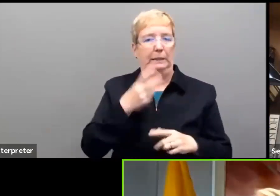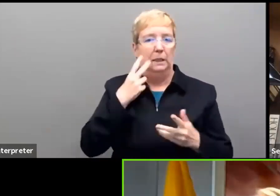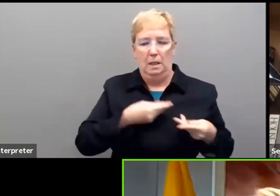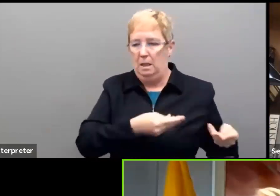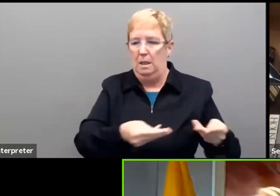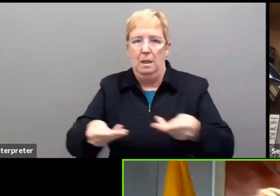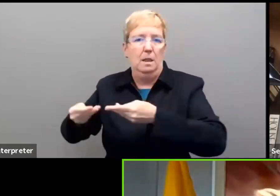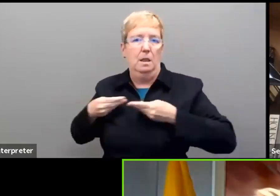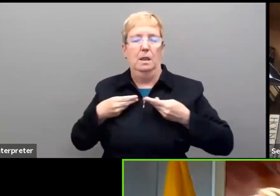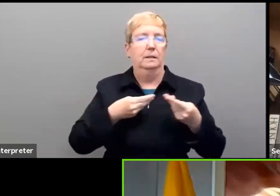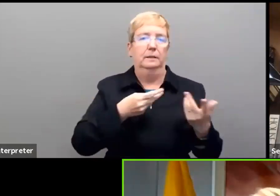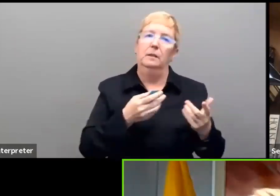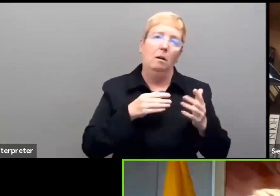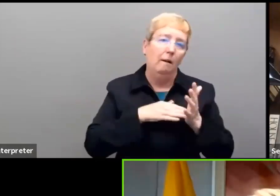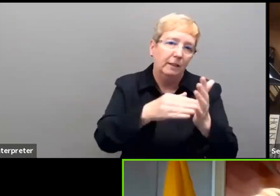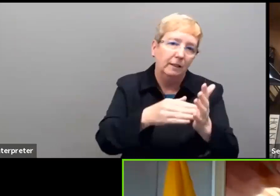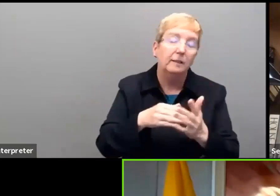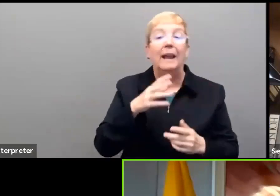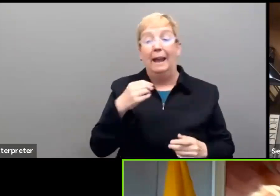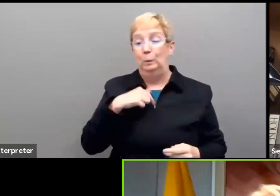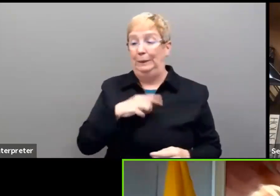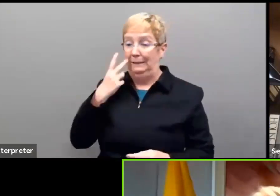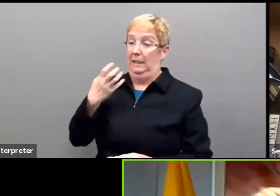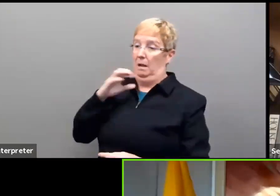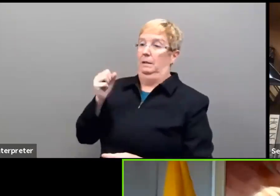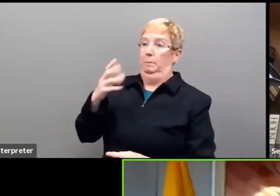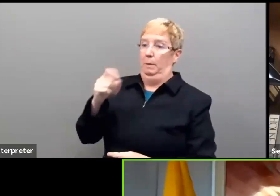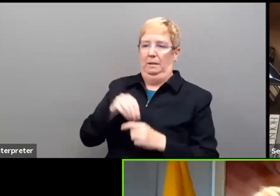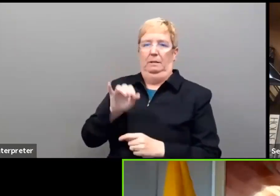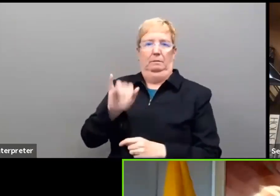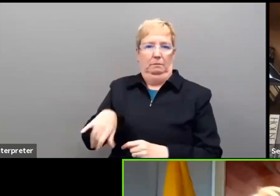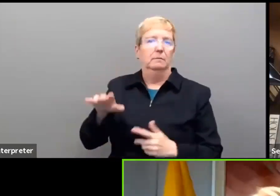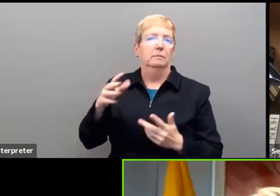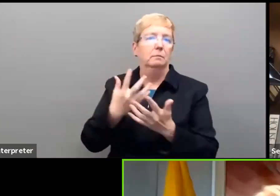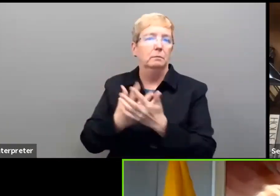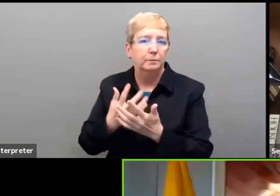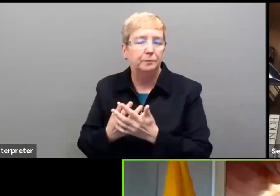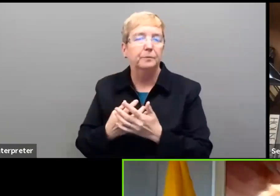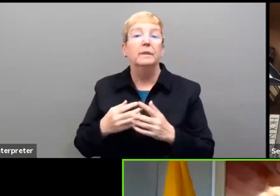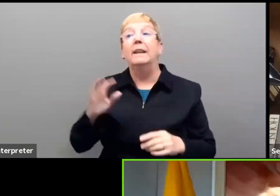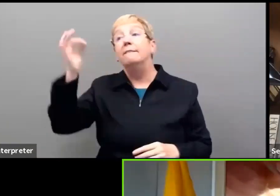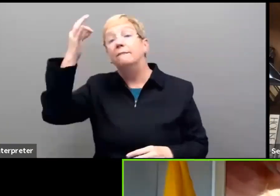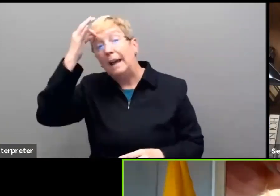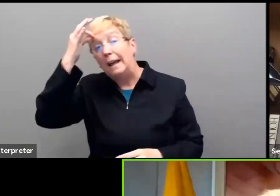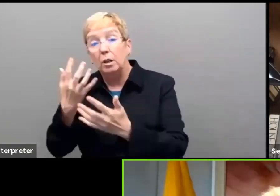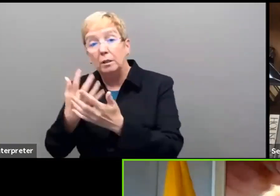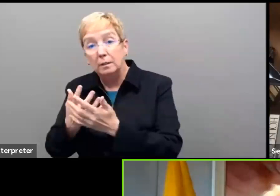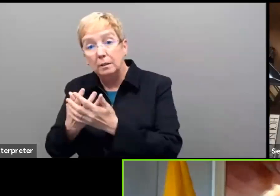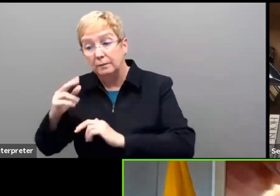decreto? Y como pregunta adicional, ¿están alentando a los gobiernos locales a que hagan requerimiento de que sus empleados se